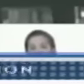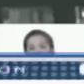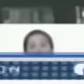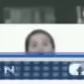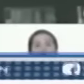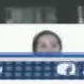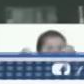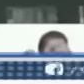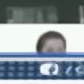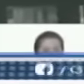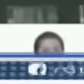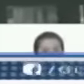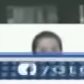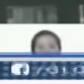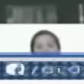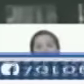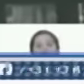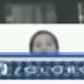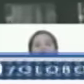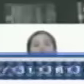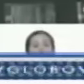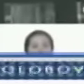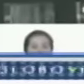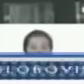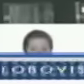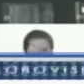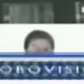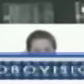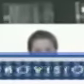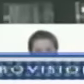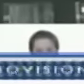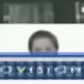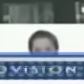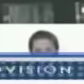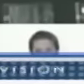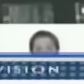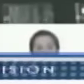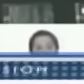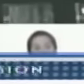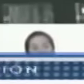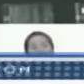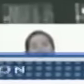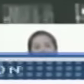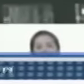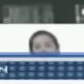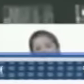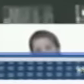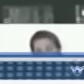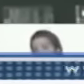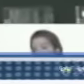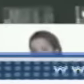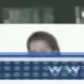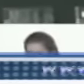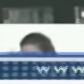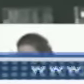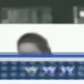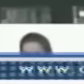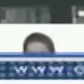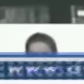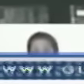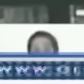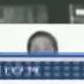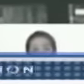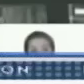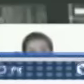bomberos, tanto nacional como del estado Lara, el CICPC y los demás organismos de seguridad del estado están atendiendo la